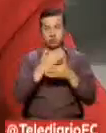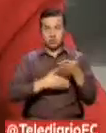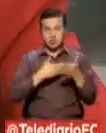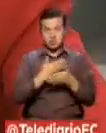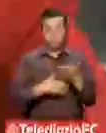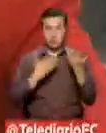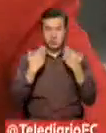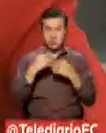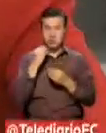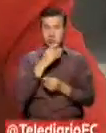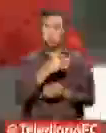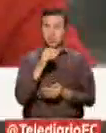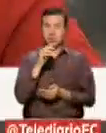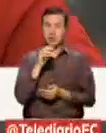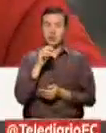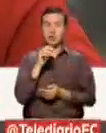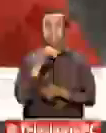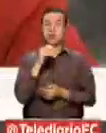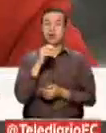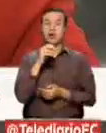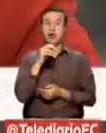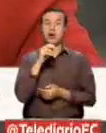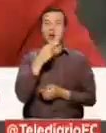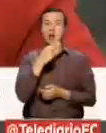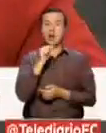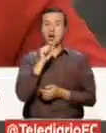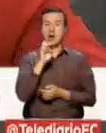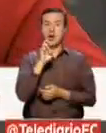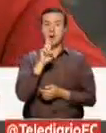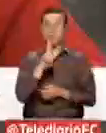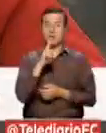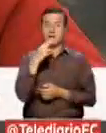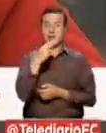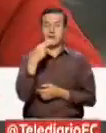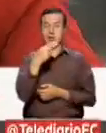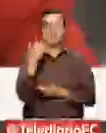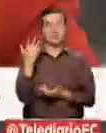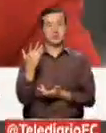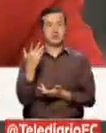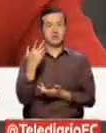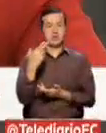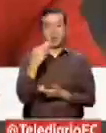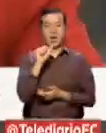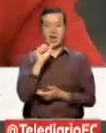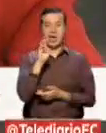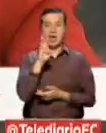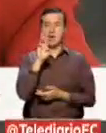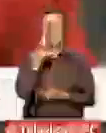Cuando se refiere al verbo haber sin H, o sea, así de,